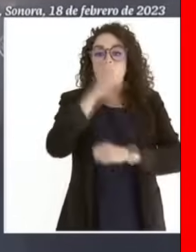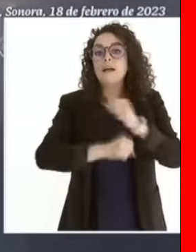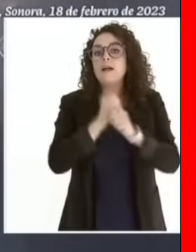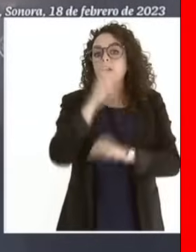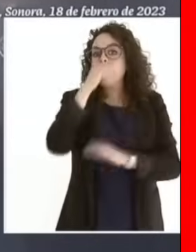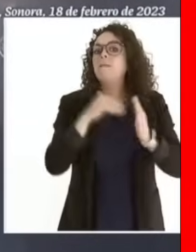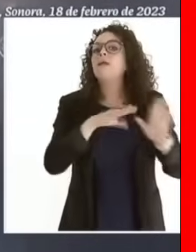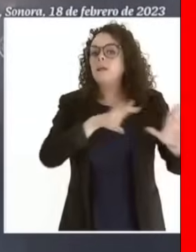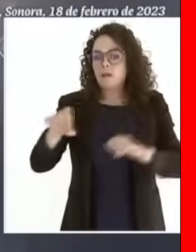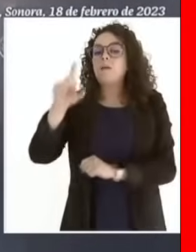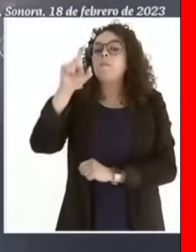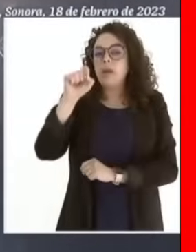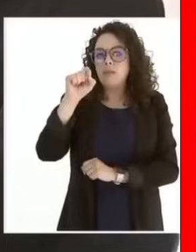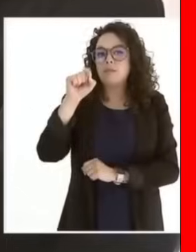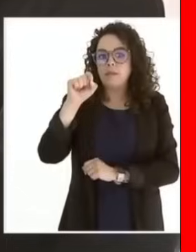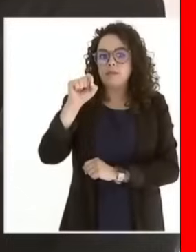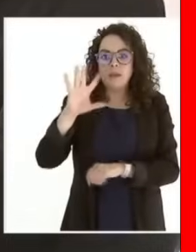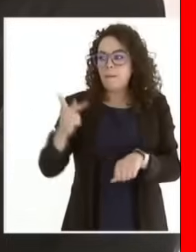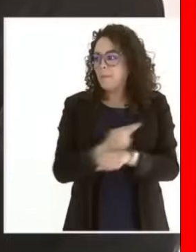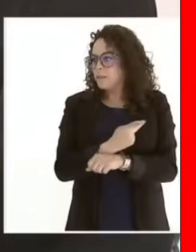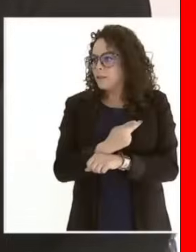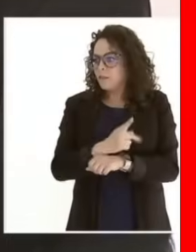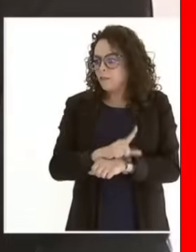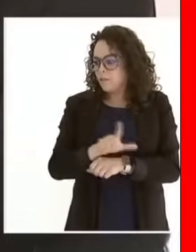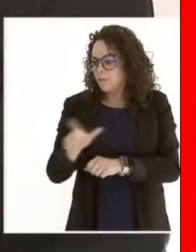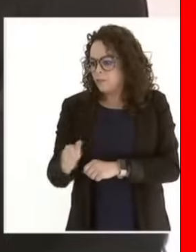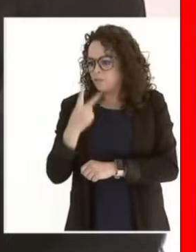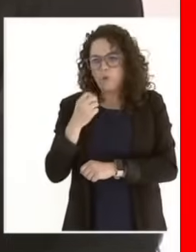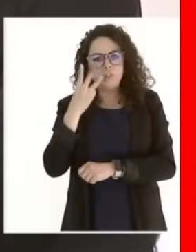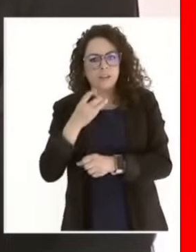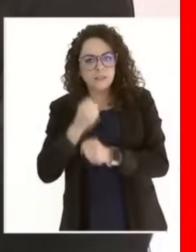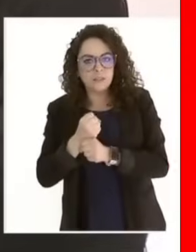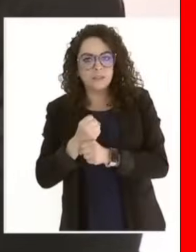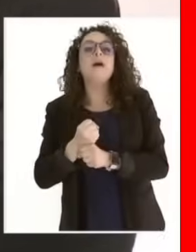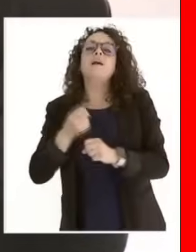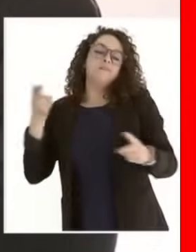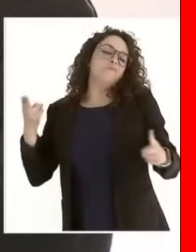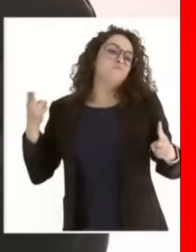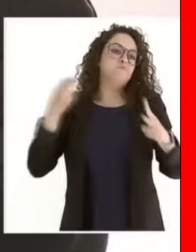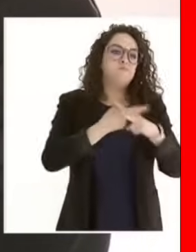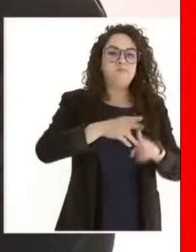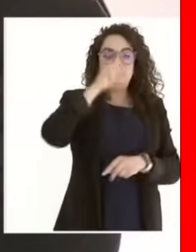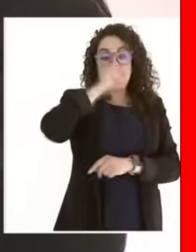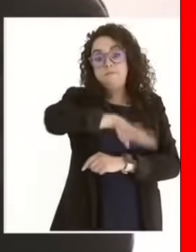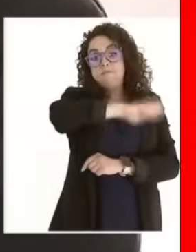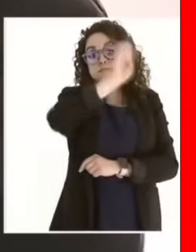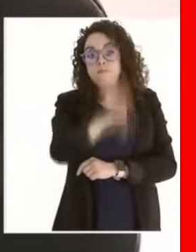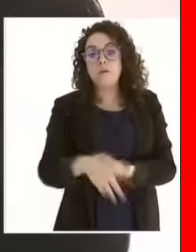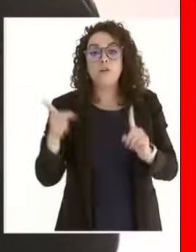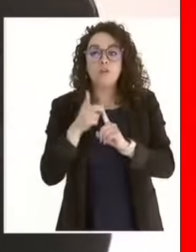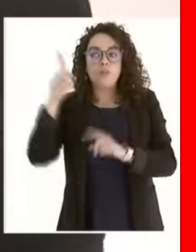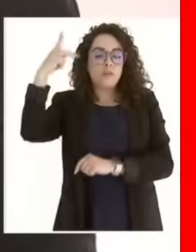1920 dos 3 años después y lo Asesinan en tras caltongo